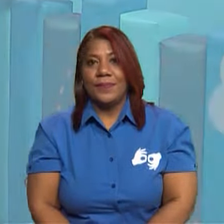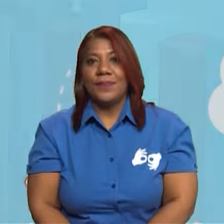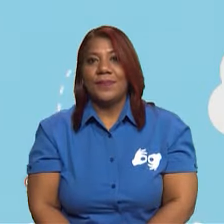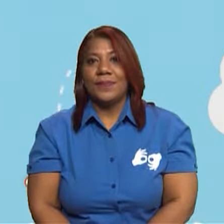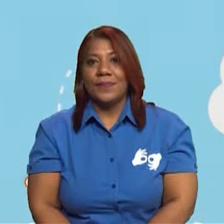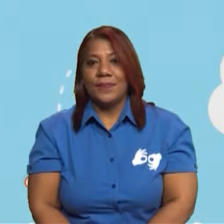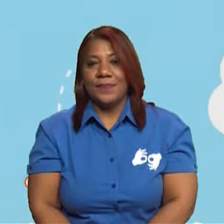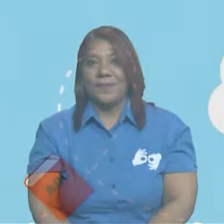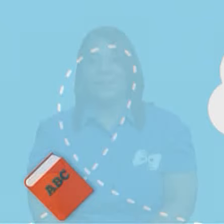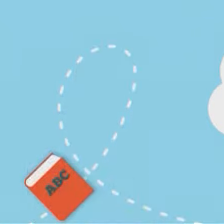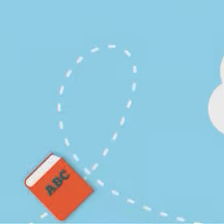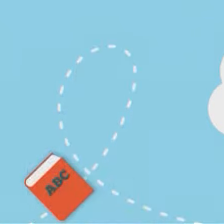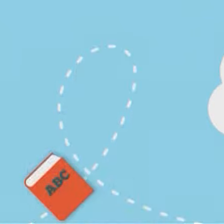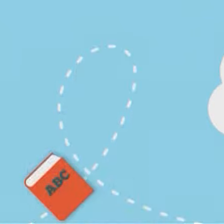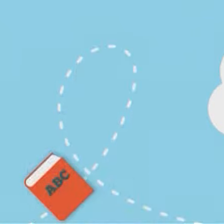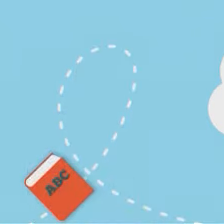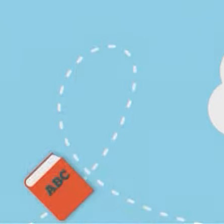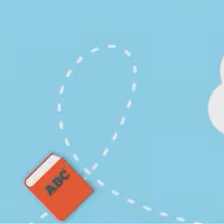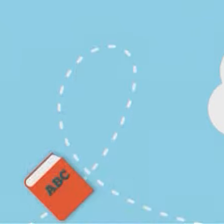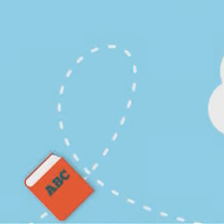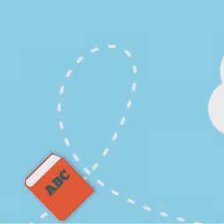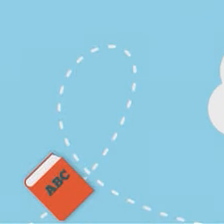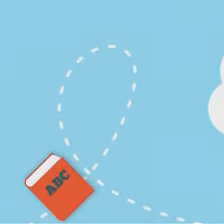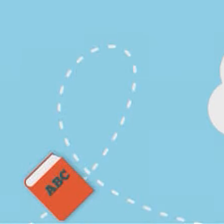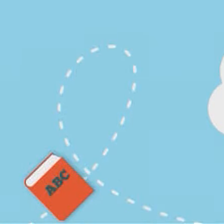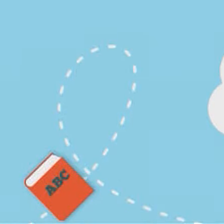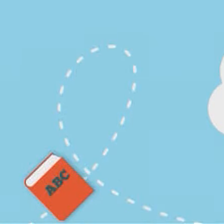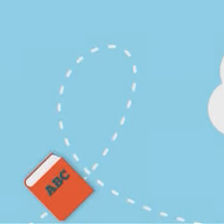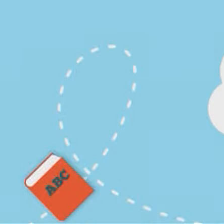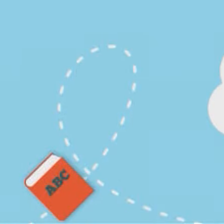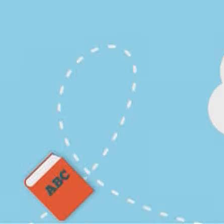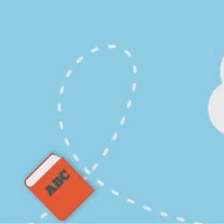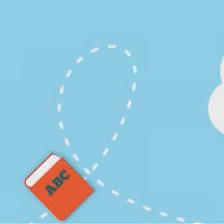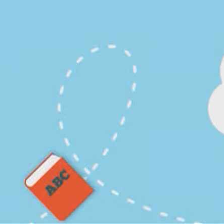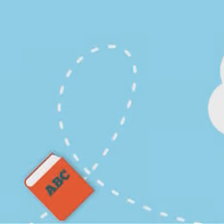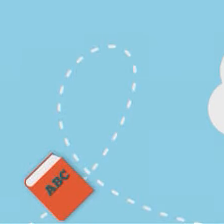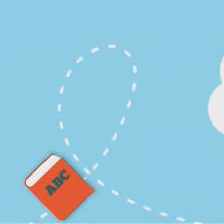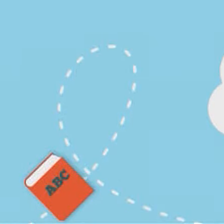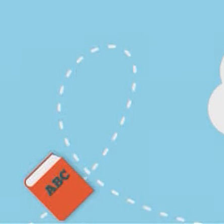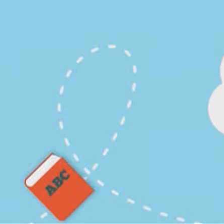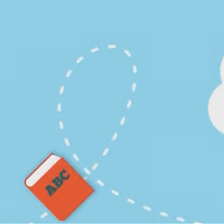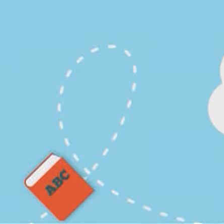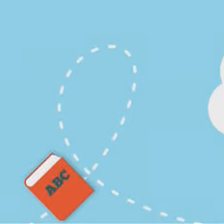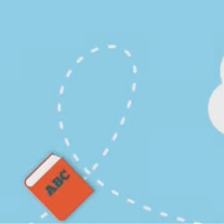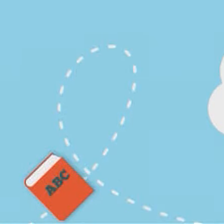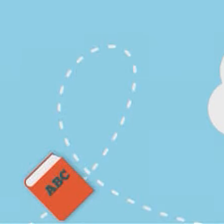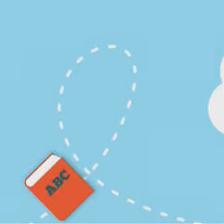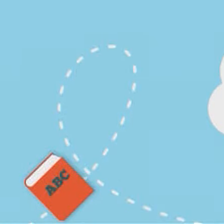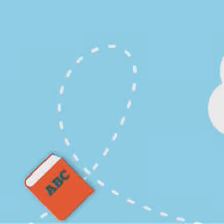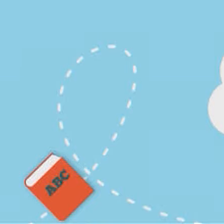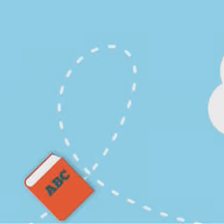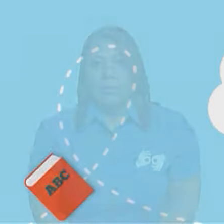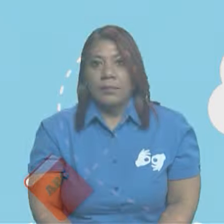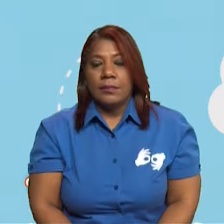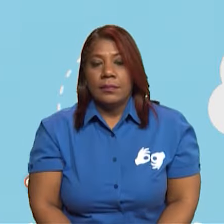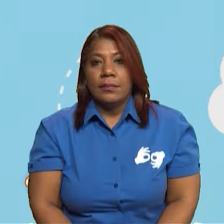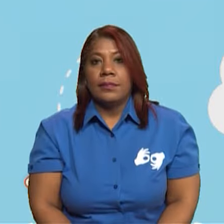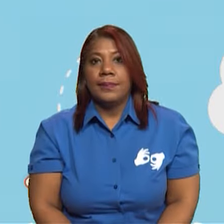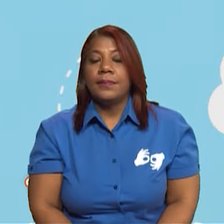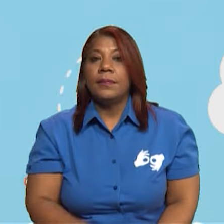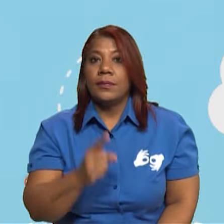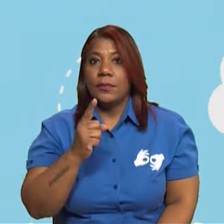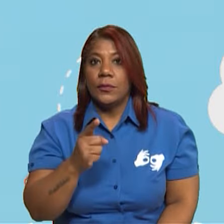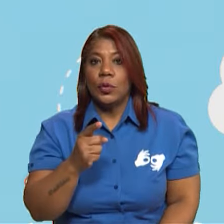ustedes mismos. Descompone 16 como 10 y 6 unidades. Ustedes lo van a hacer con sus tarjetas y